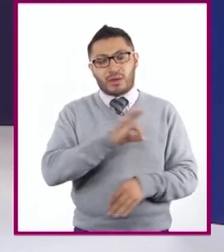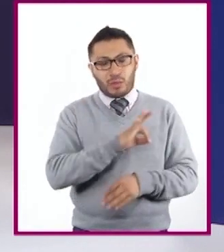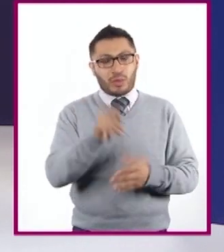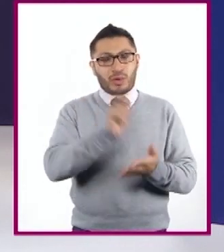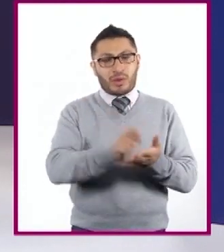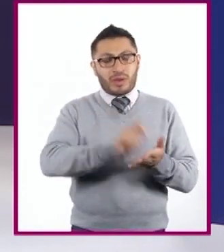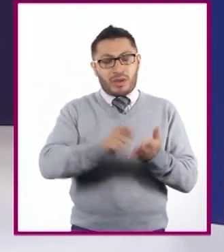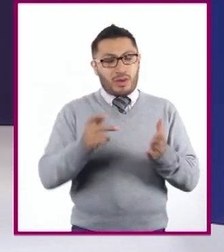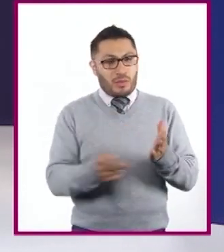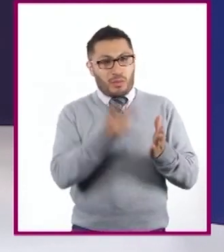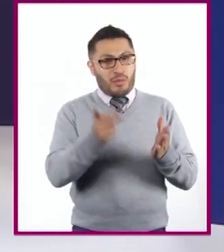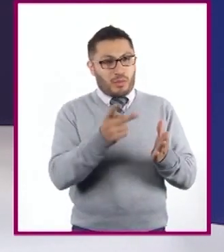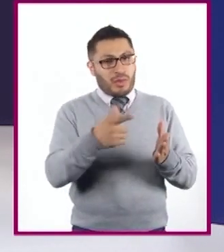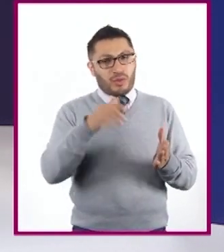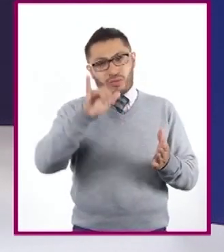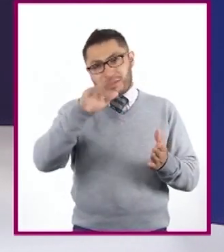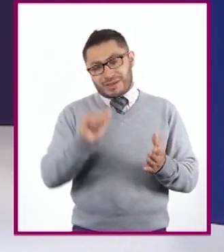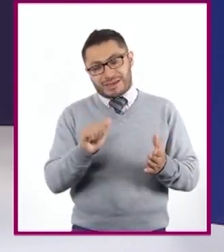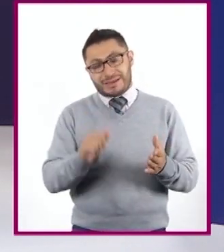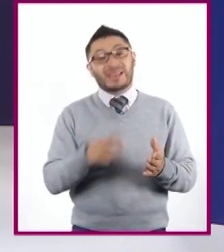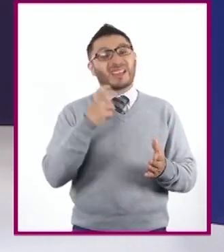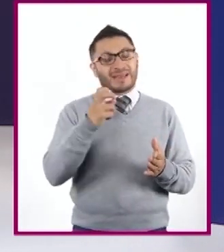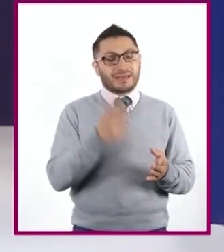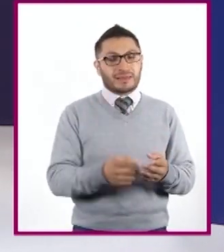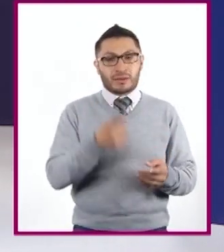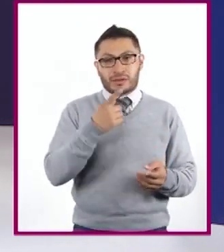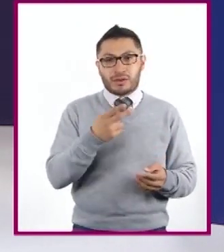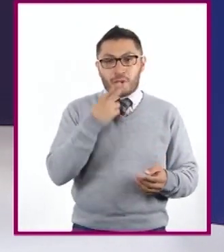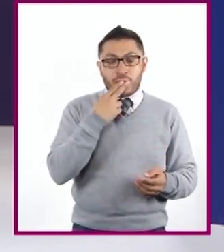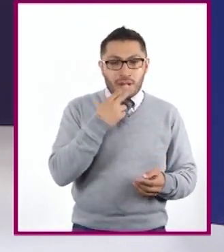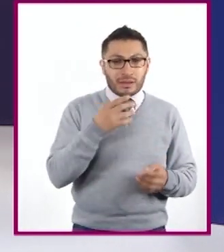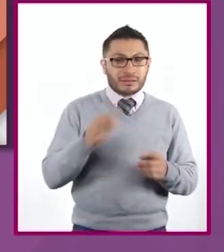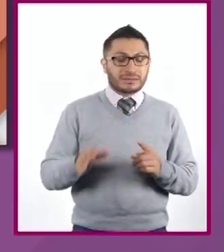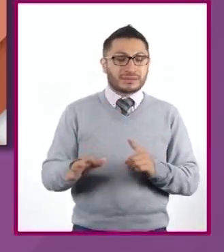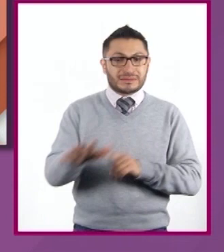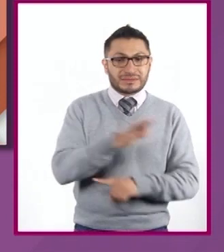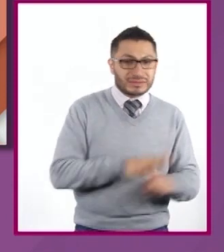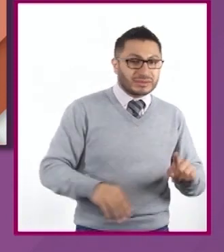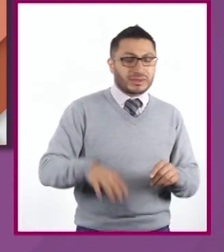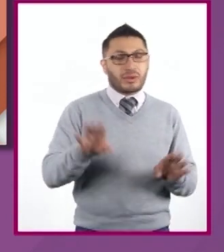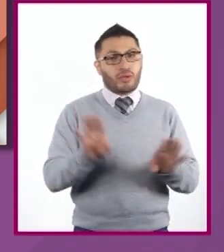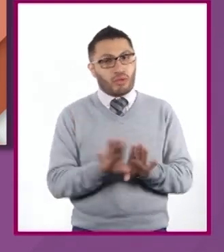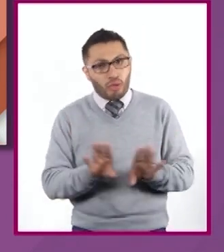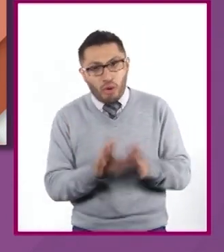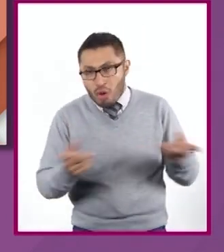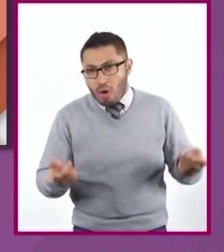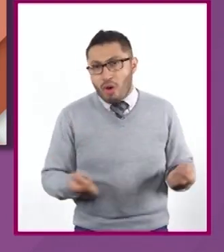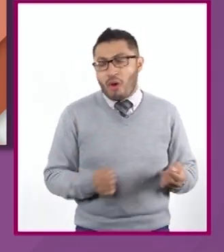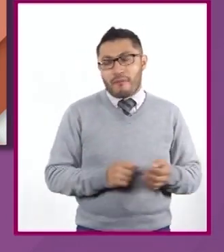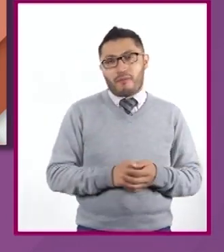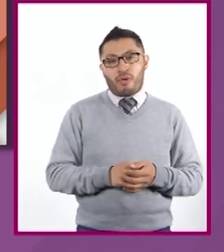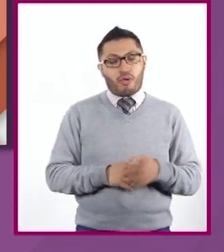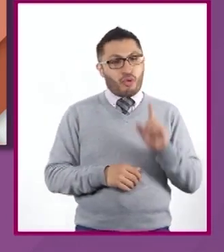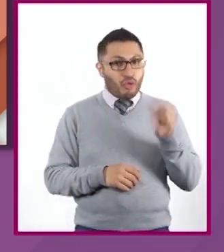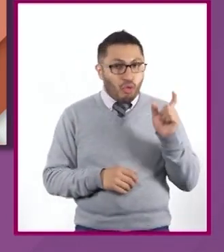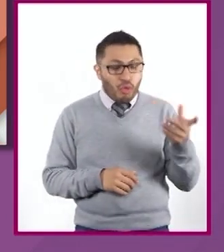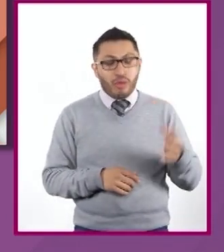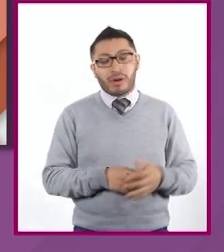con anterioridad. Esas que utilizan los circunstanciales, cómo,